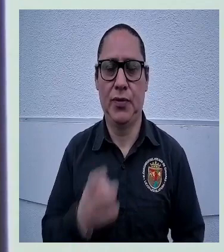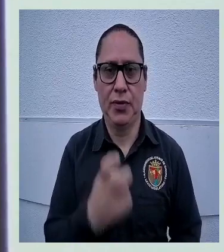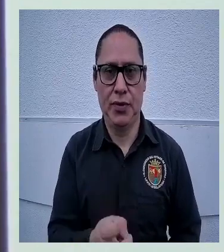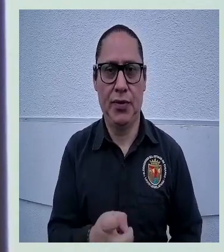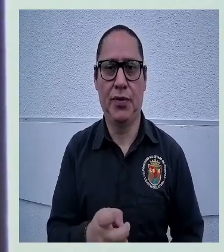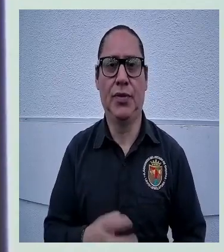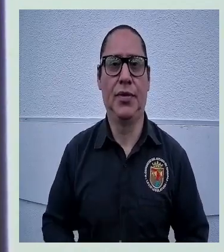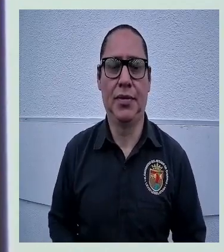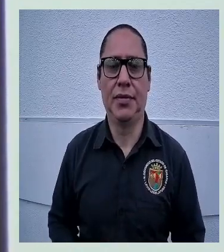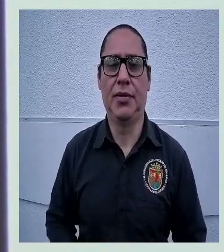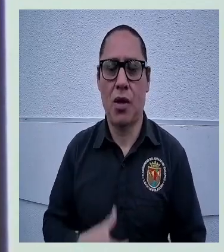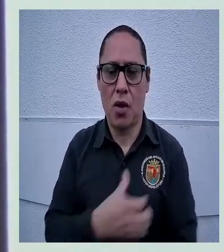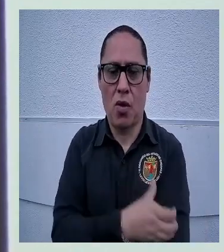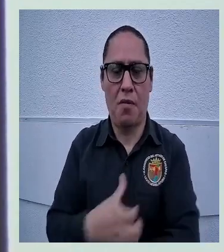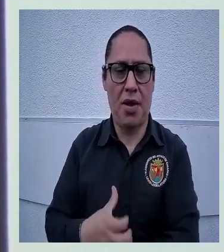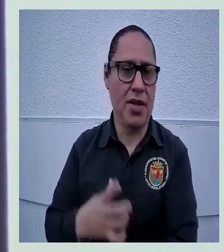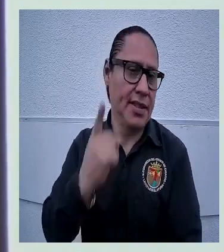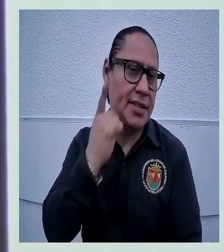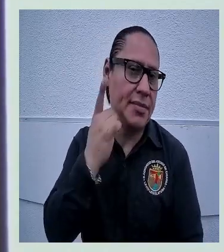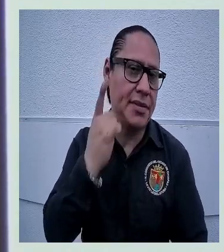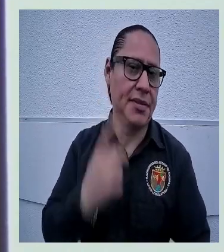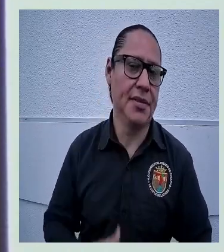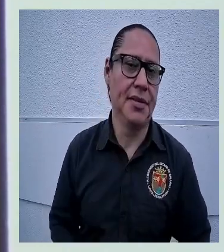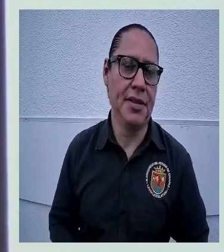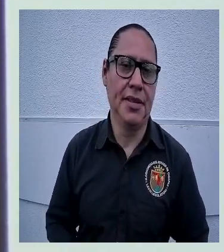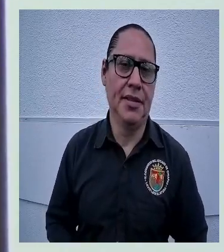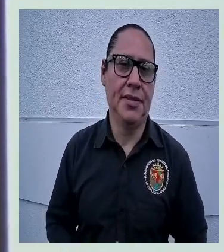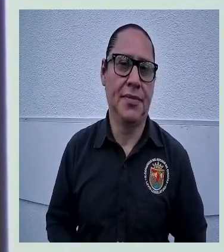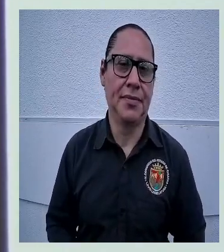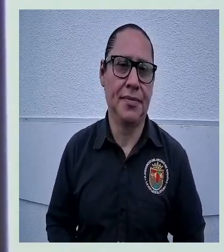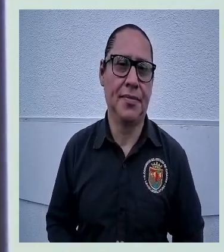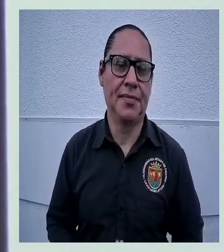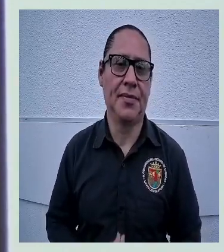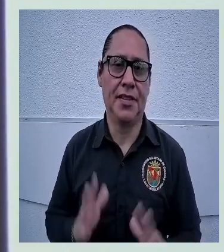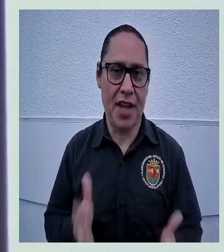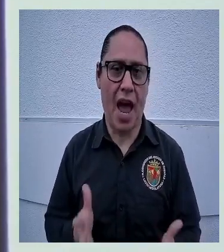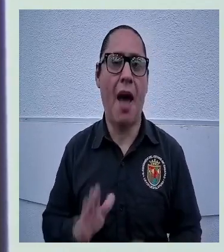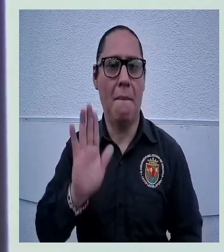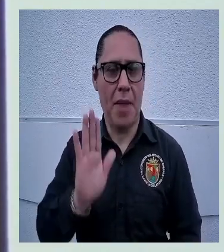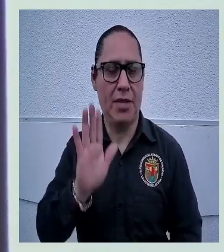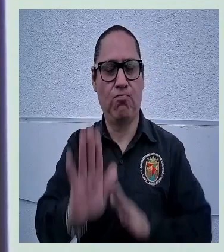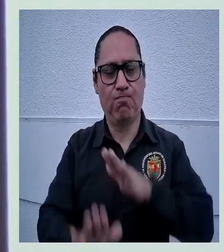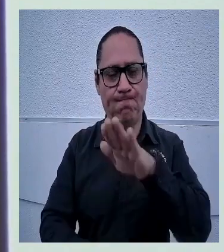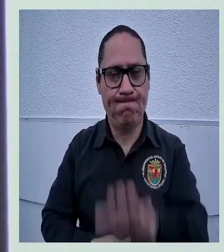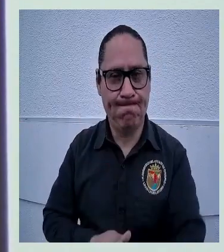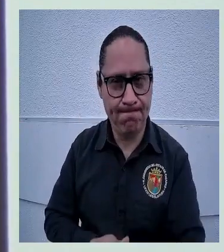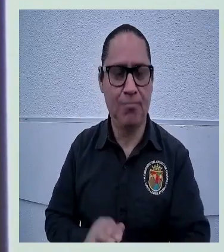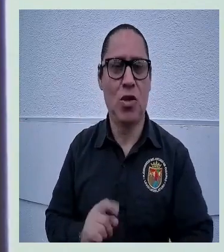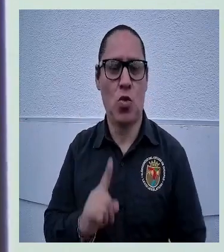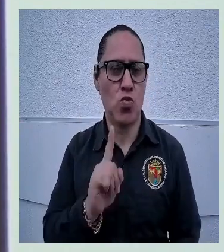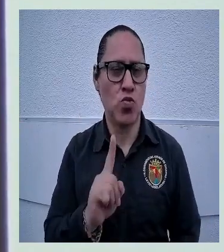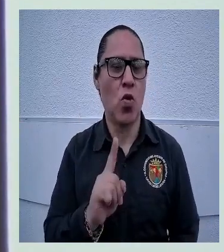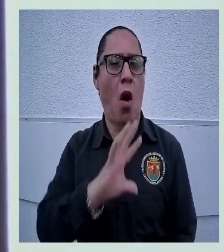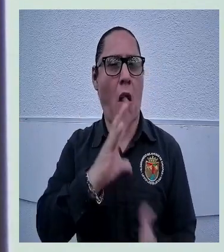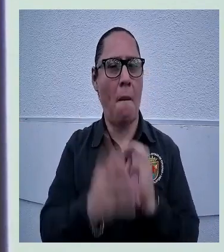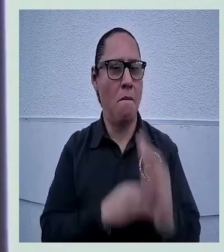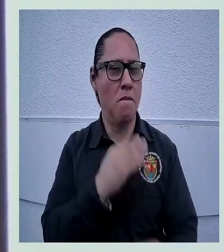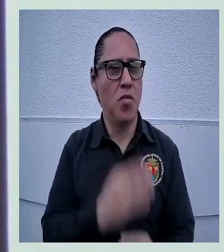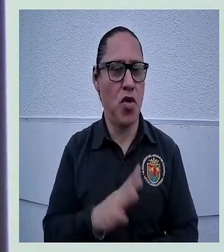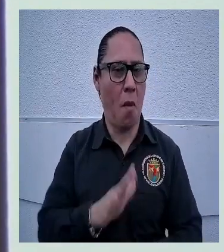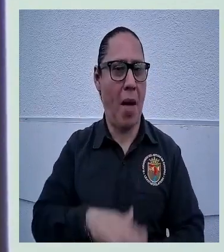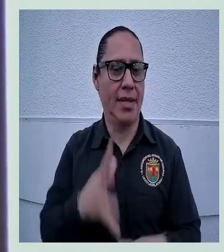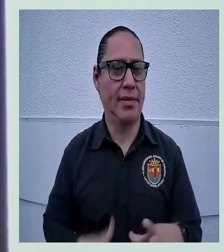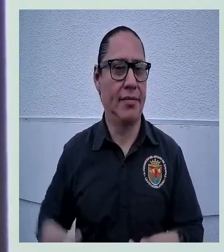esto compañeras y compañeros estaremos dando un primer paso hacia un mundo más